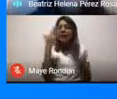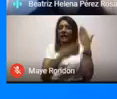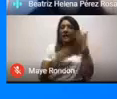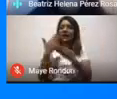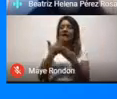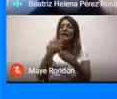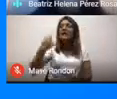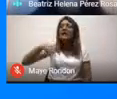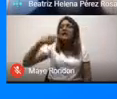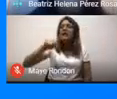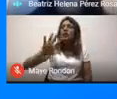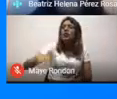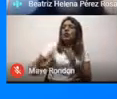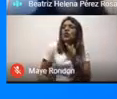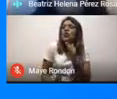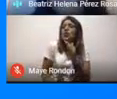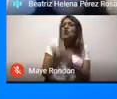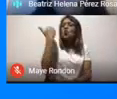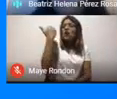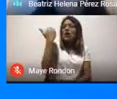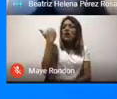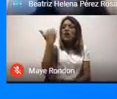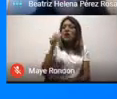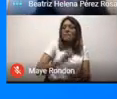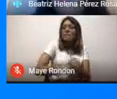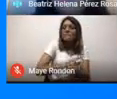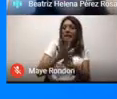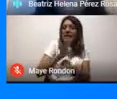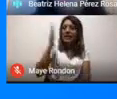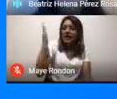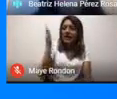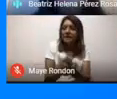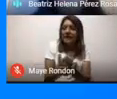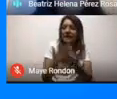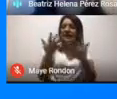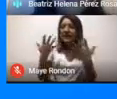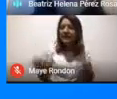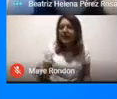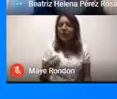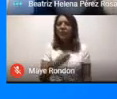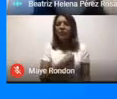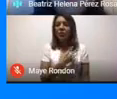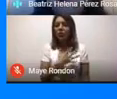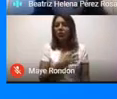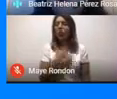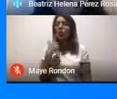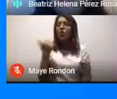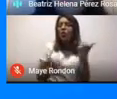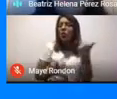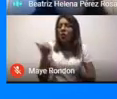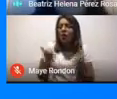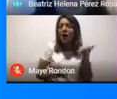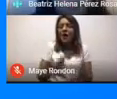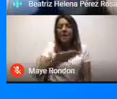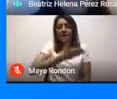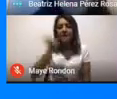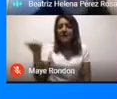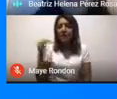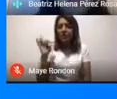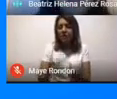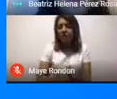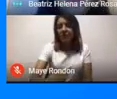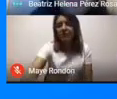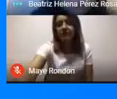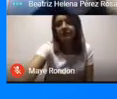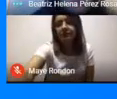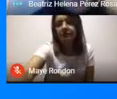será eso nuevo que nos está trayendo esta pandemia? ¿Cuál será esa oportunidad de mejora de nuestro sector